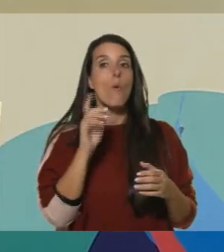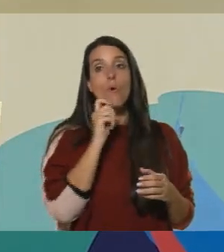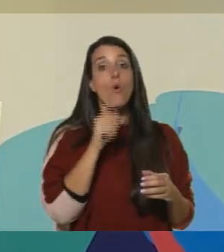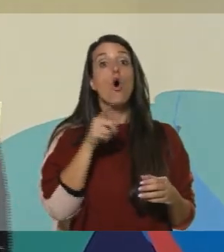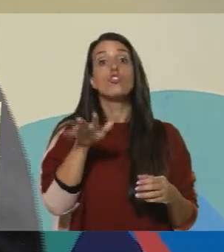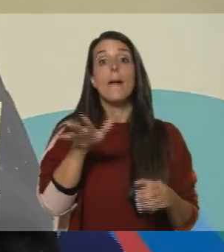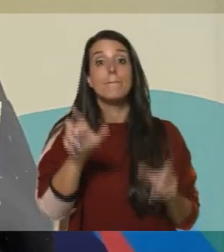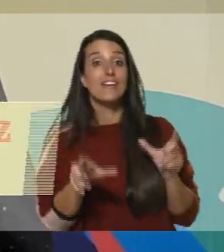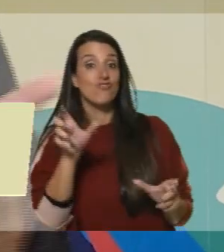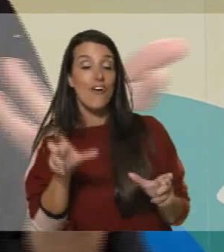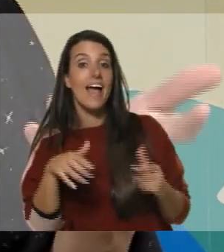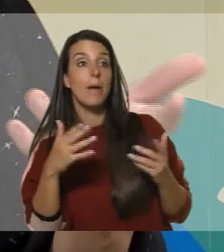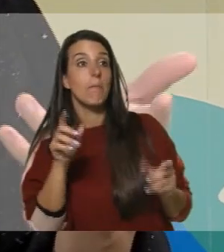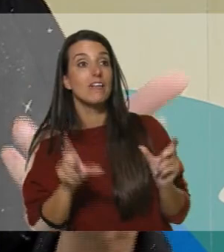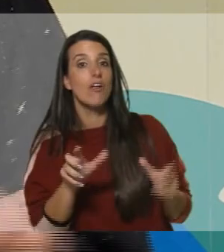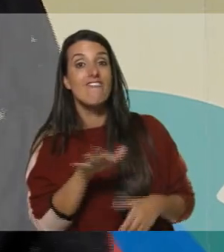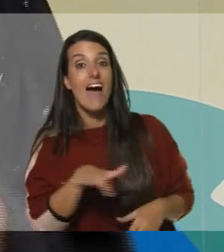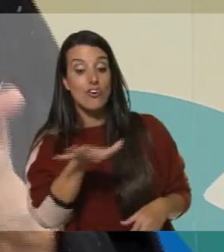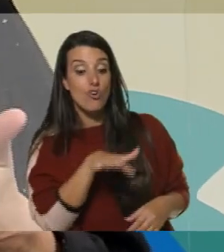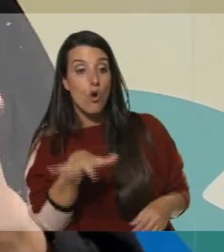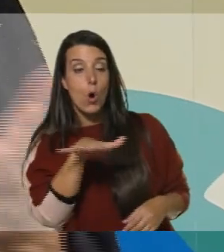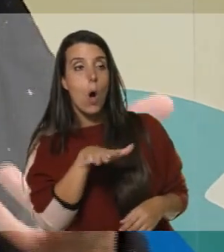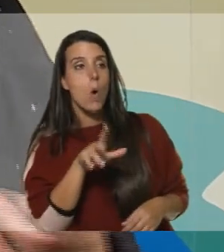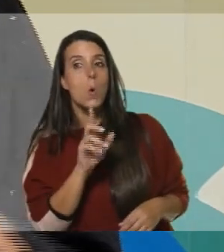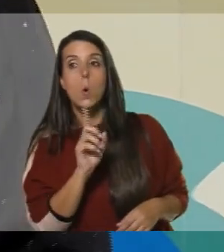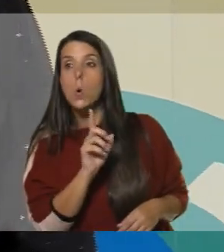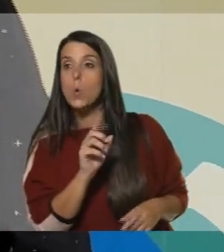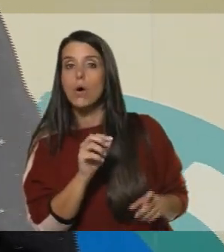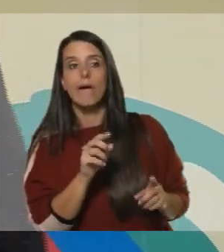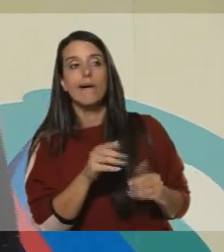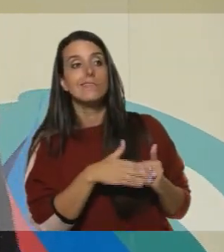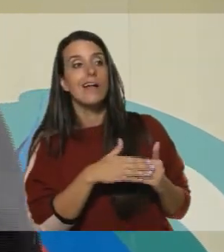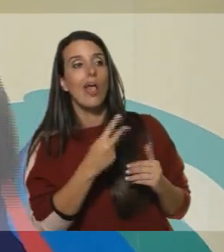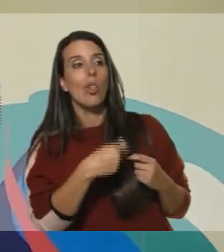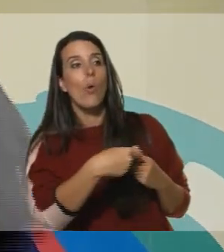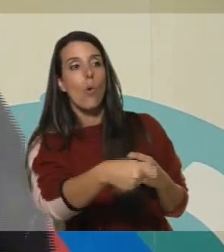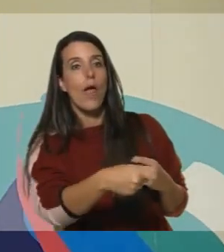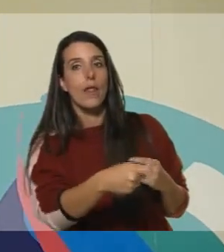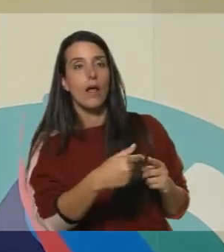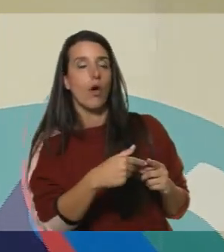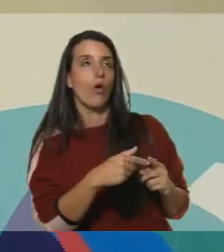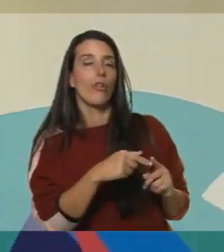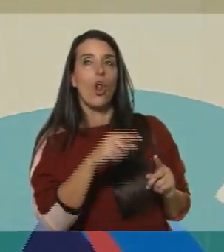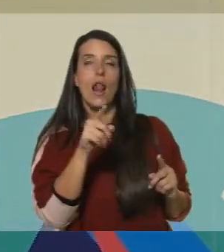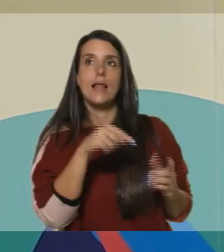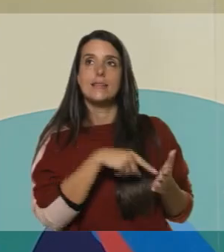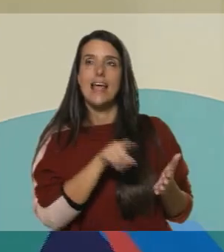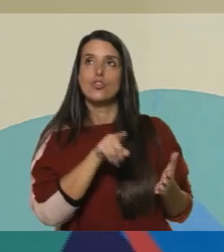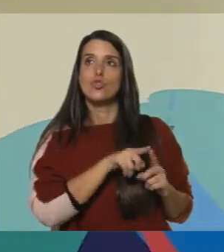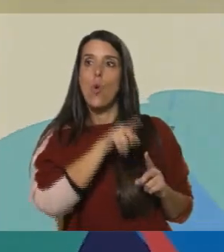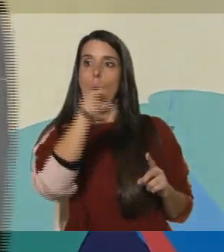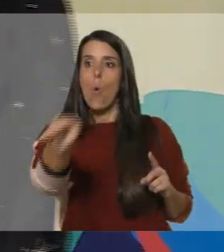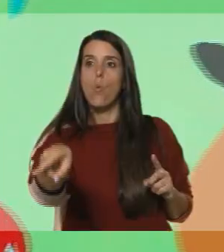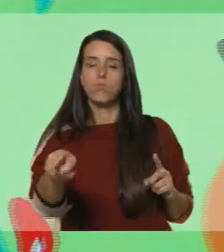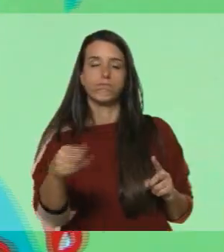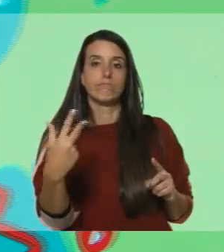otro público. Por ahí es eso, la gente del barrio. Claro. Va y le queda dos cuadras y tal. No es lo mismo que ir, yo qué sé, hasta el centro, hasta la Ciudad Vieja.